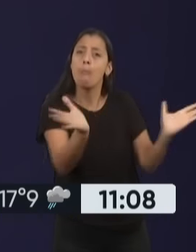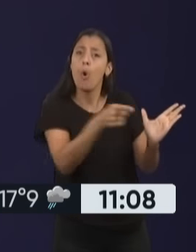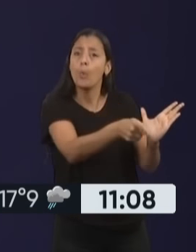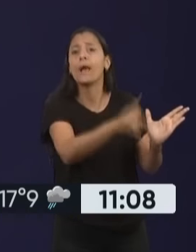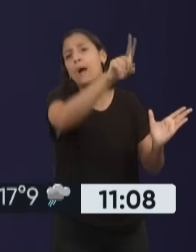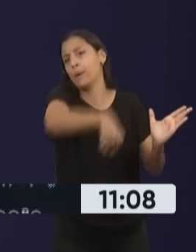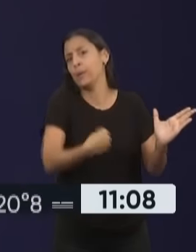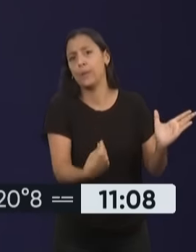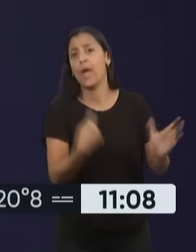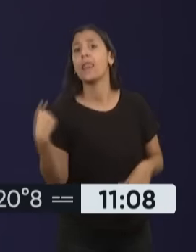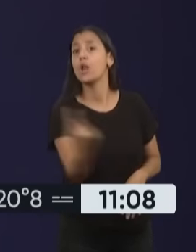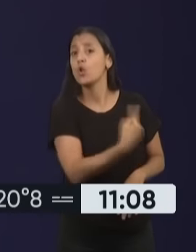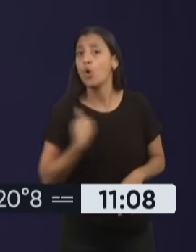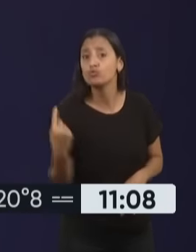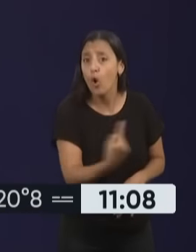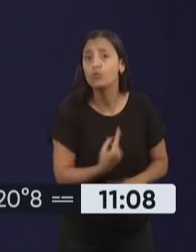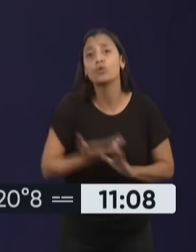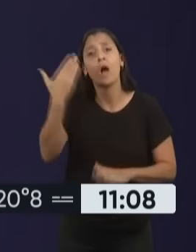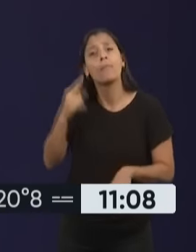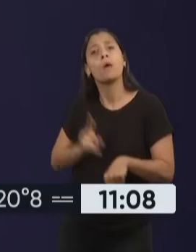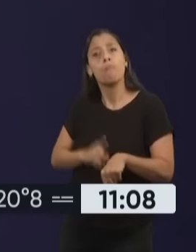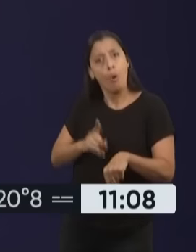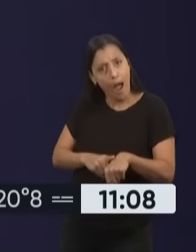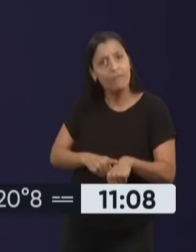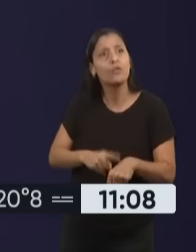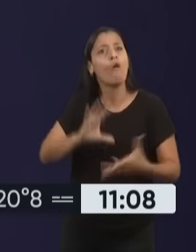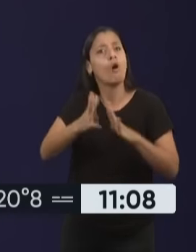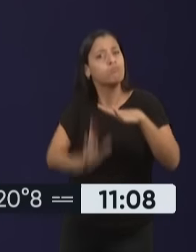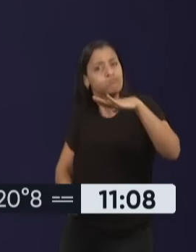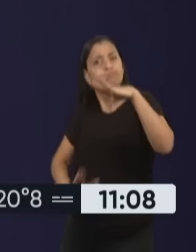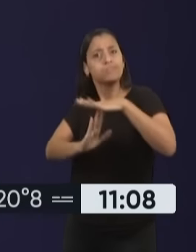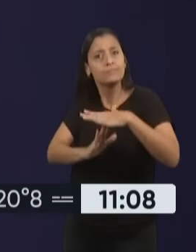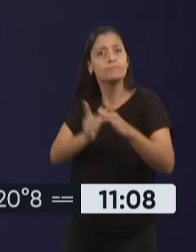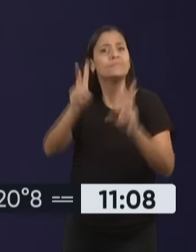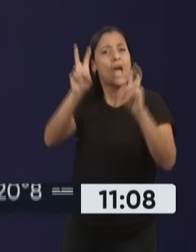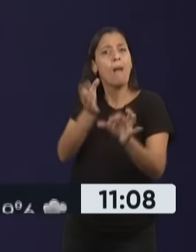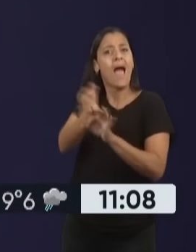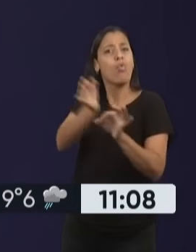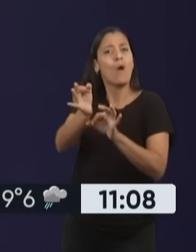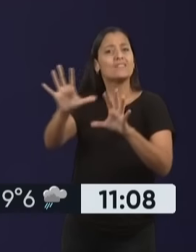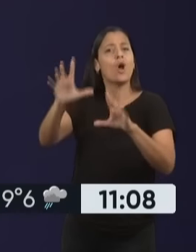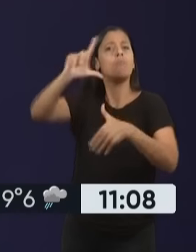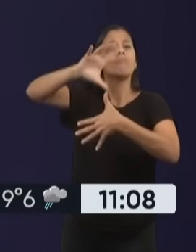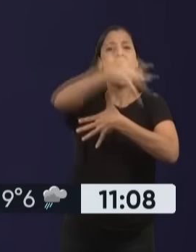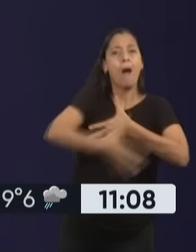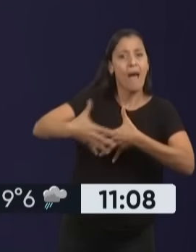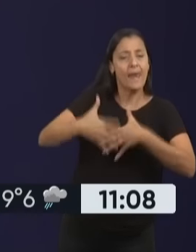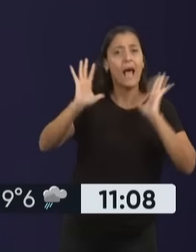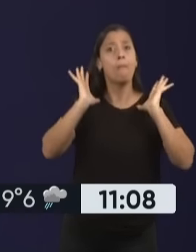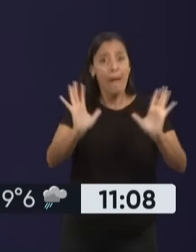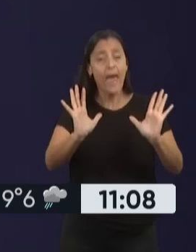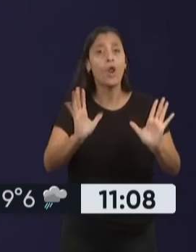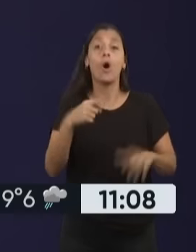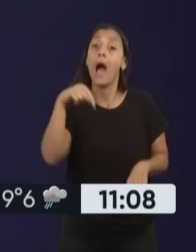fue la que nos hizo en algún momento ser un faro educativo en América eh Y lejos